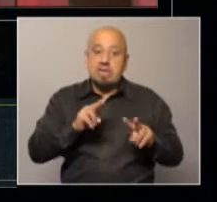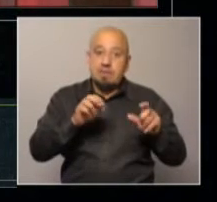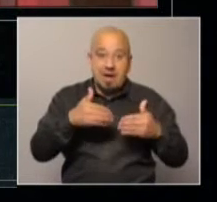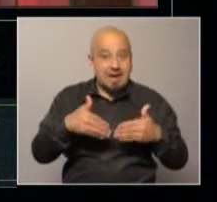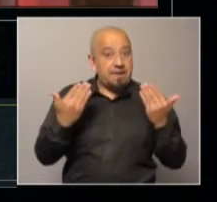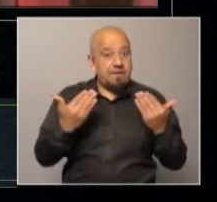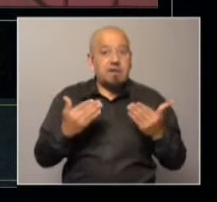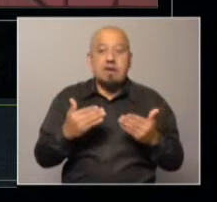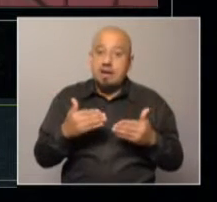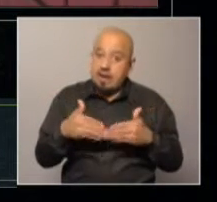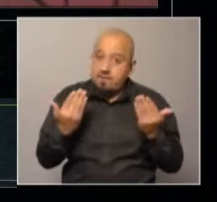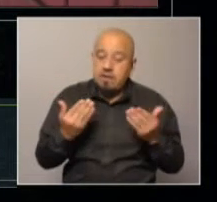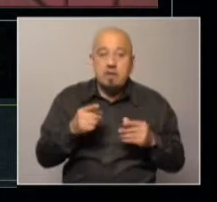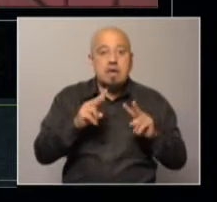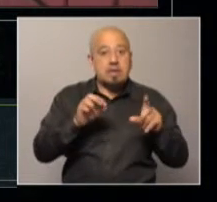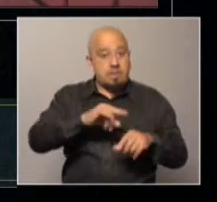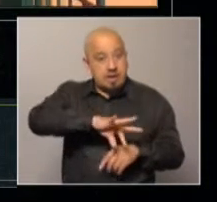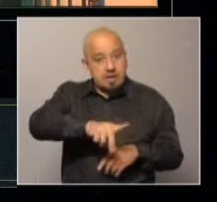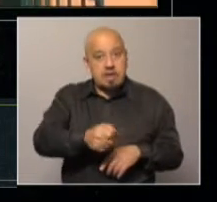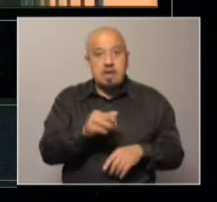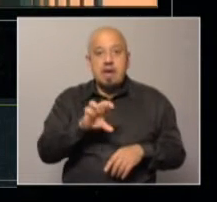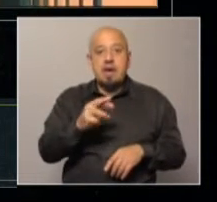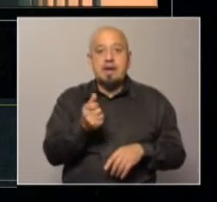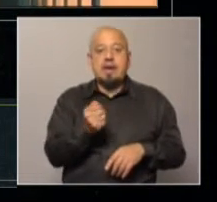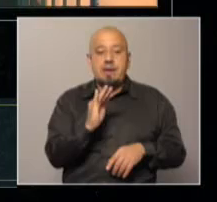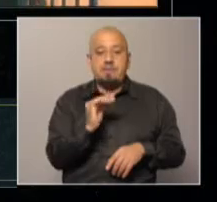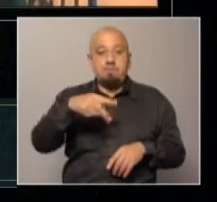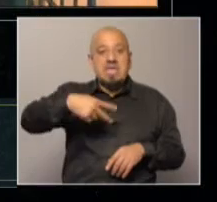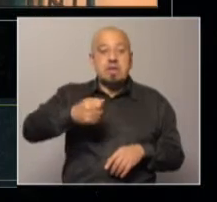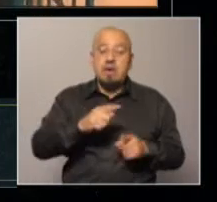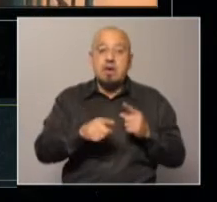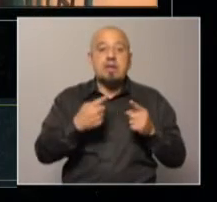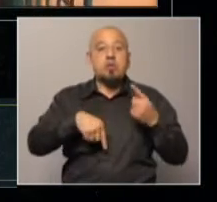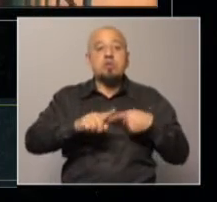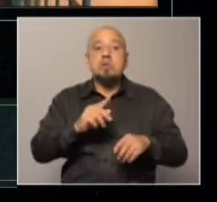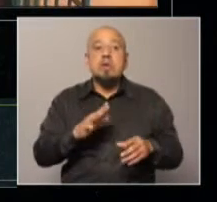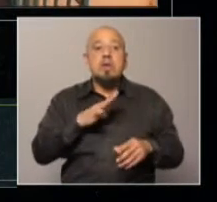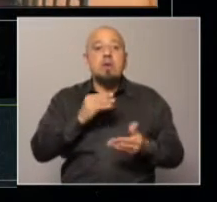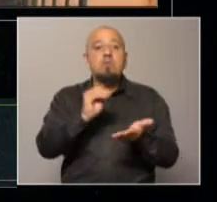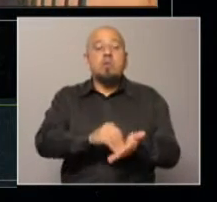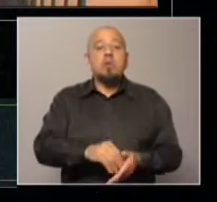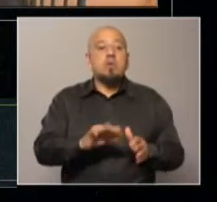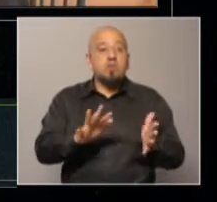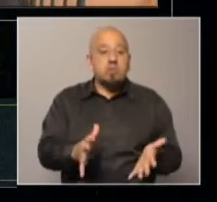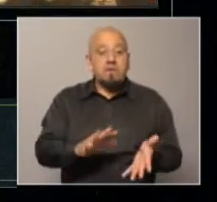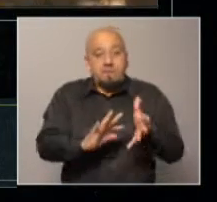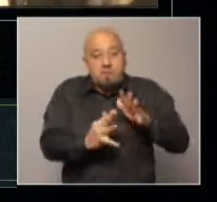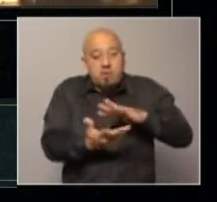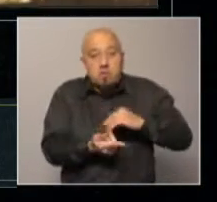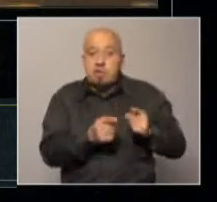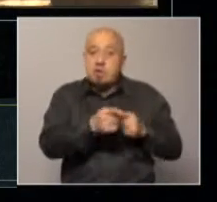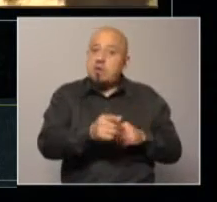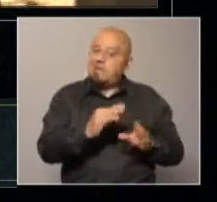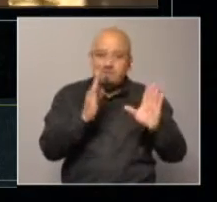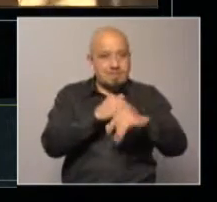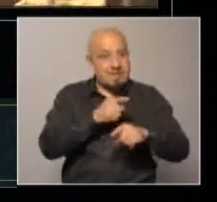vuelvo a reiterar que la rapiña está incluido dentro de ellos. Y entonces se establece un régimen que el adolescente no puede tener ese régimen